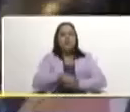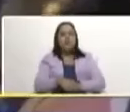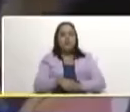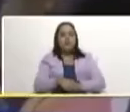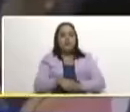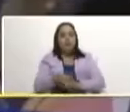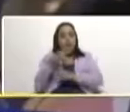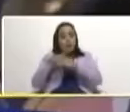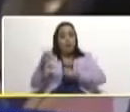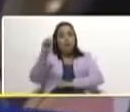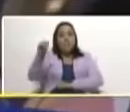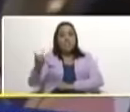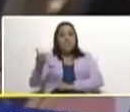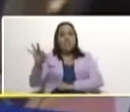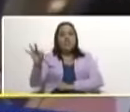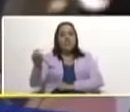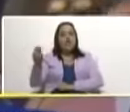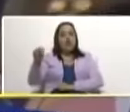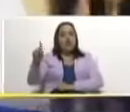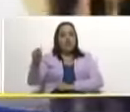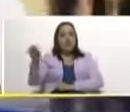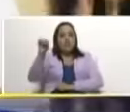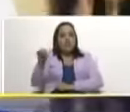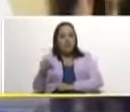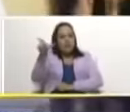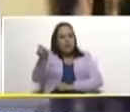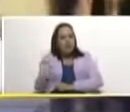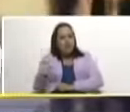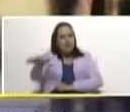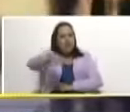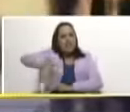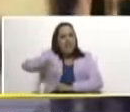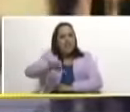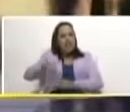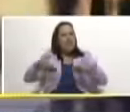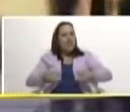la tierra, del esfuerzo, de la capacidad física.